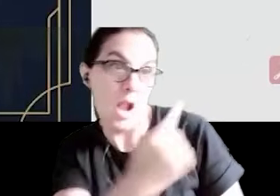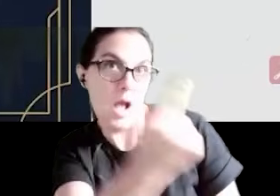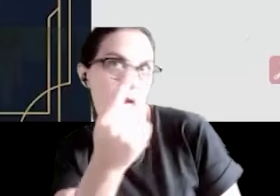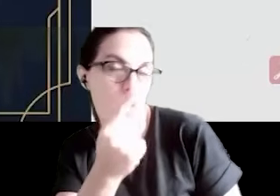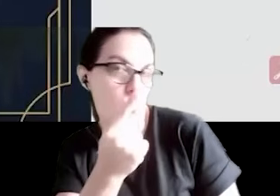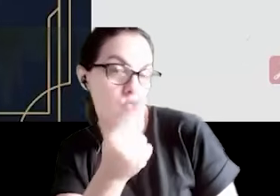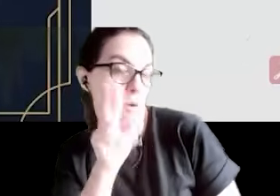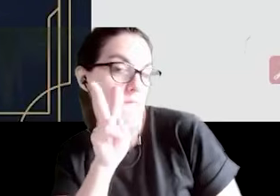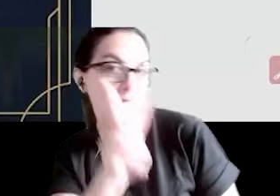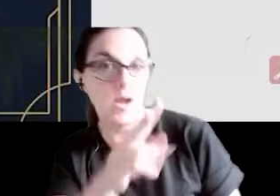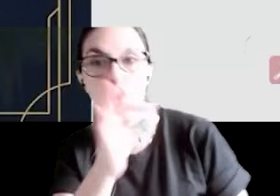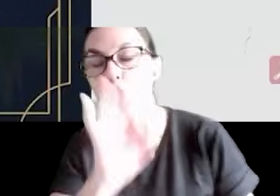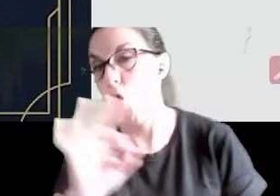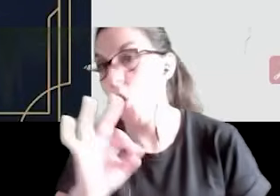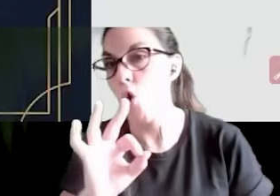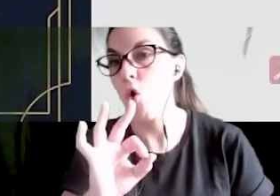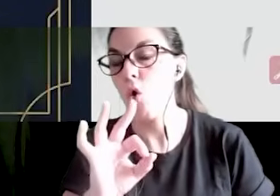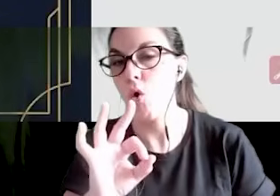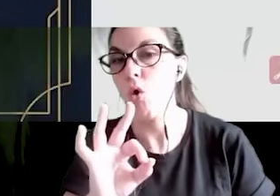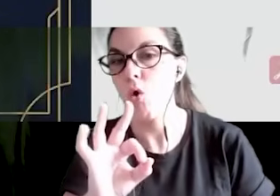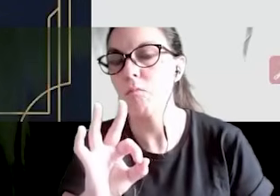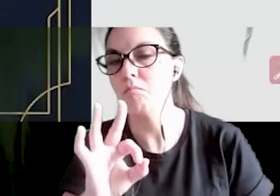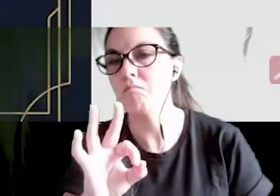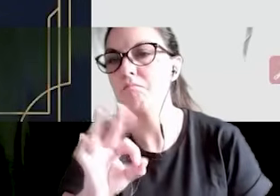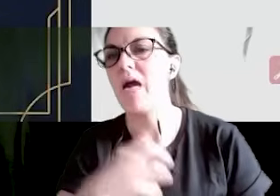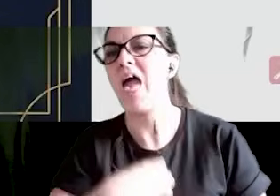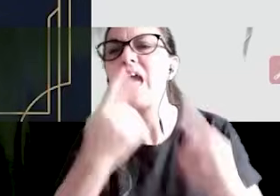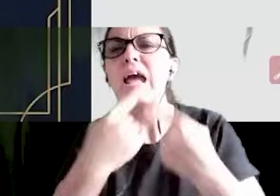obviamente aparece dentro de lo que se denominan las caracterizaciones por